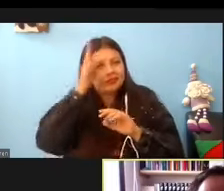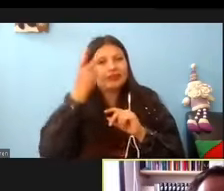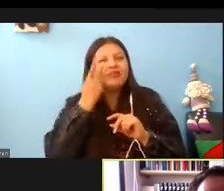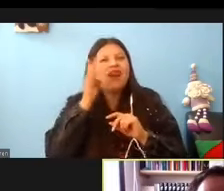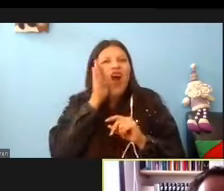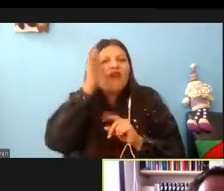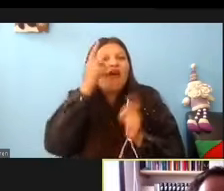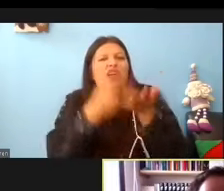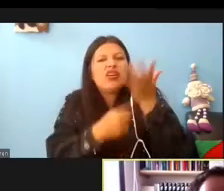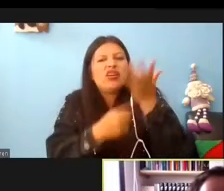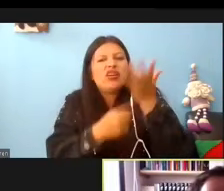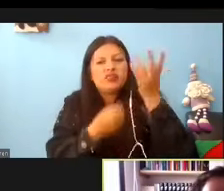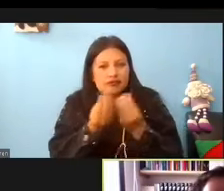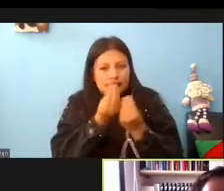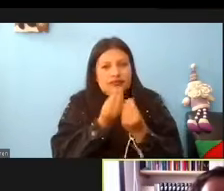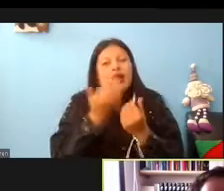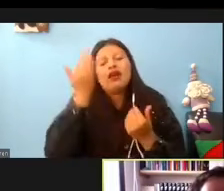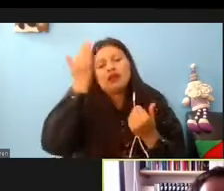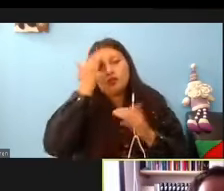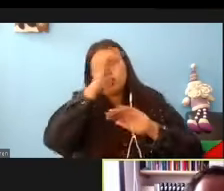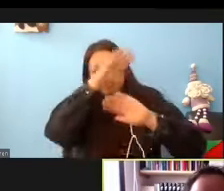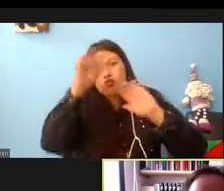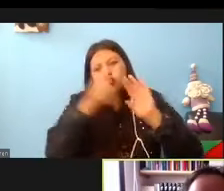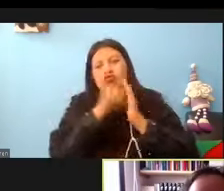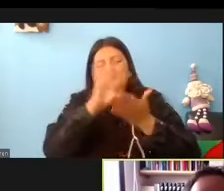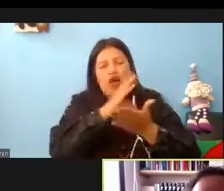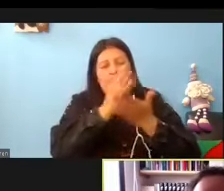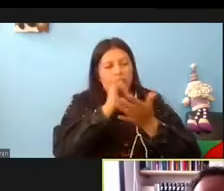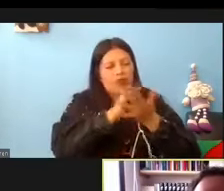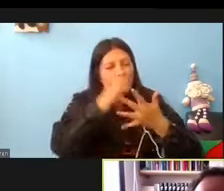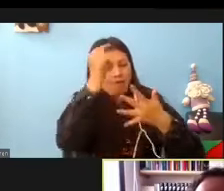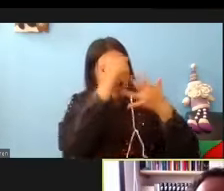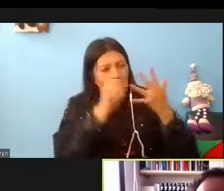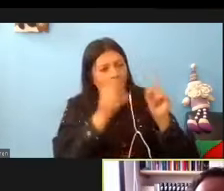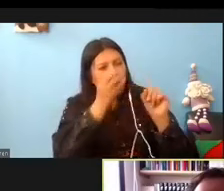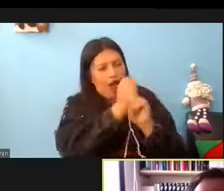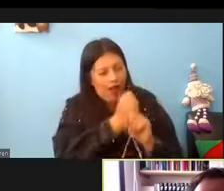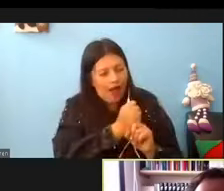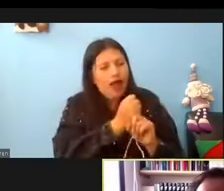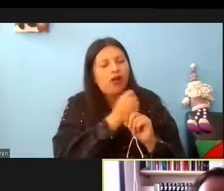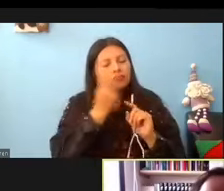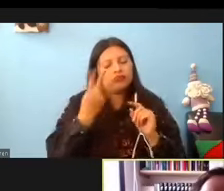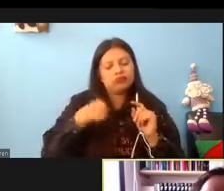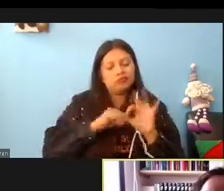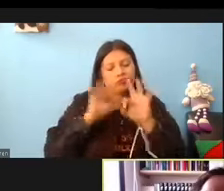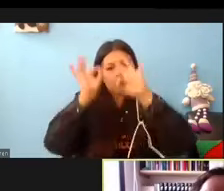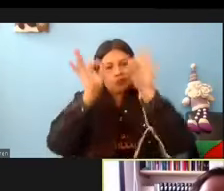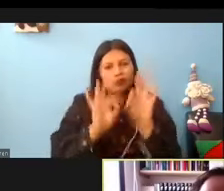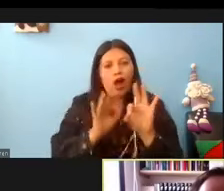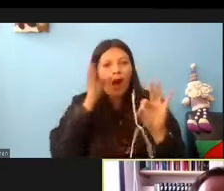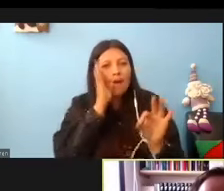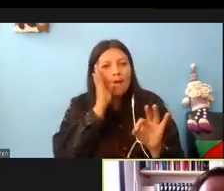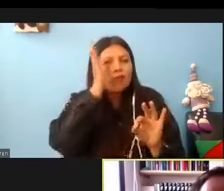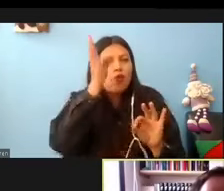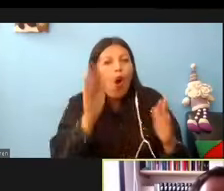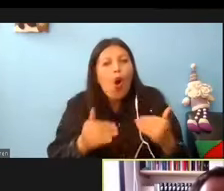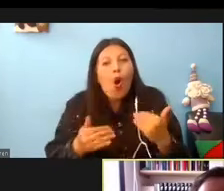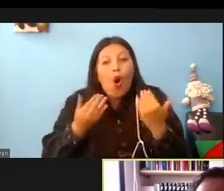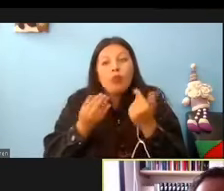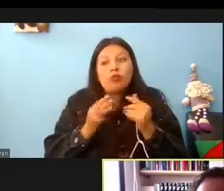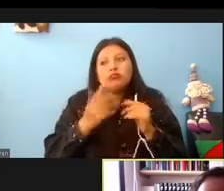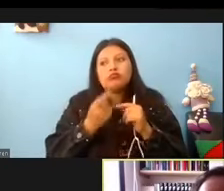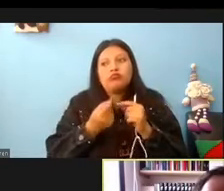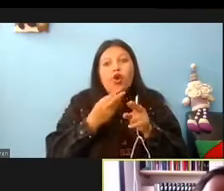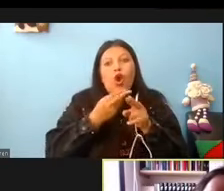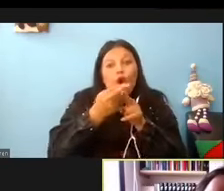hacia el futuro, teniendo en cuenta todas estas conclusiones a las que llegamos, proyectarnos para ver cómo en el corto, mediano